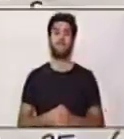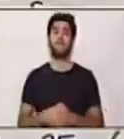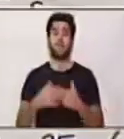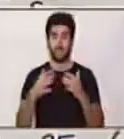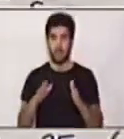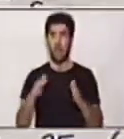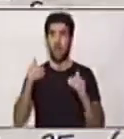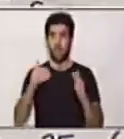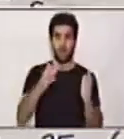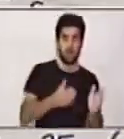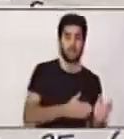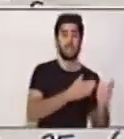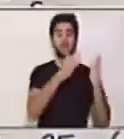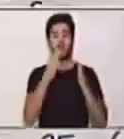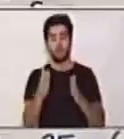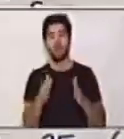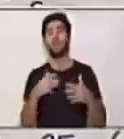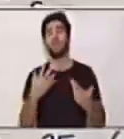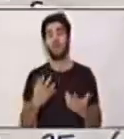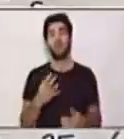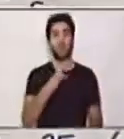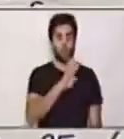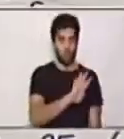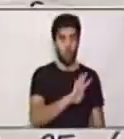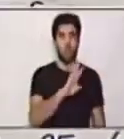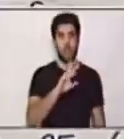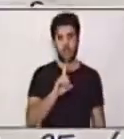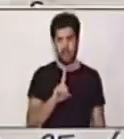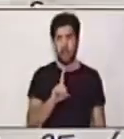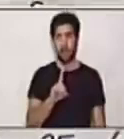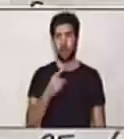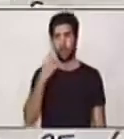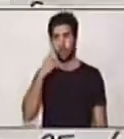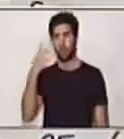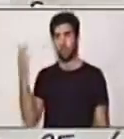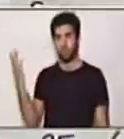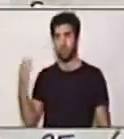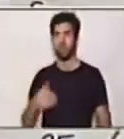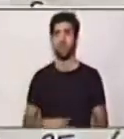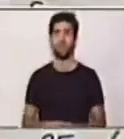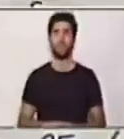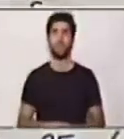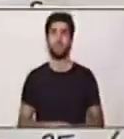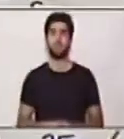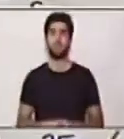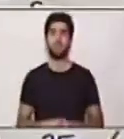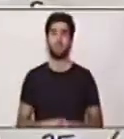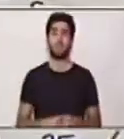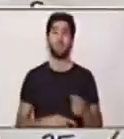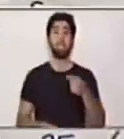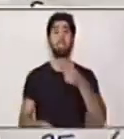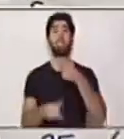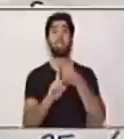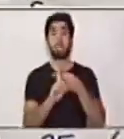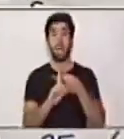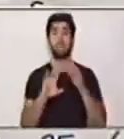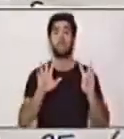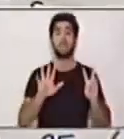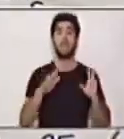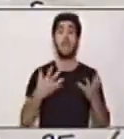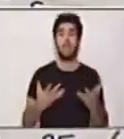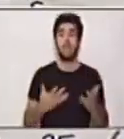El siguiente intervalo va a iniciar con el valor 41. Más 7,